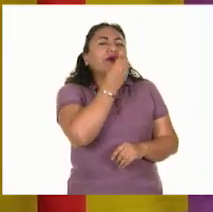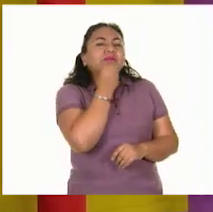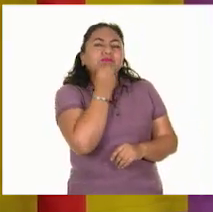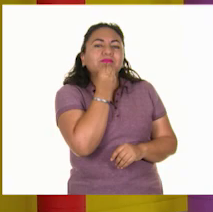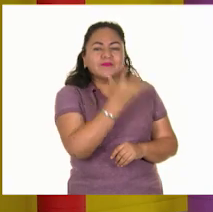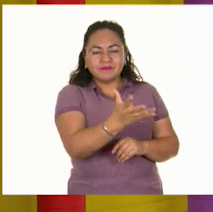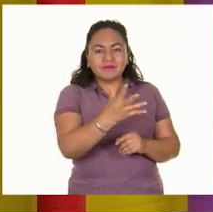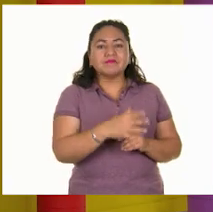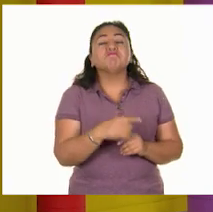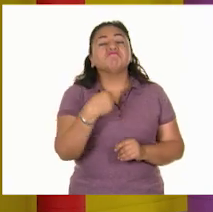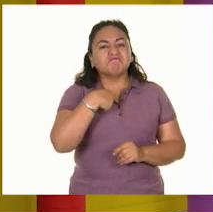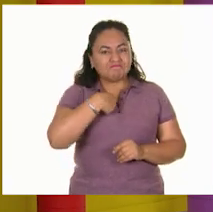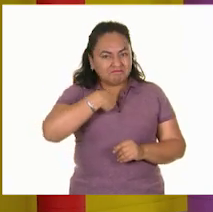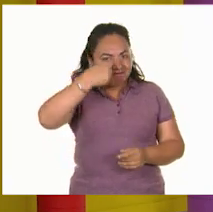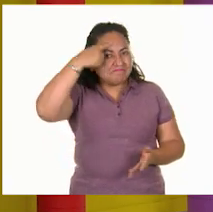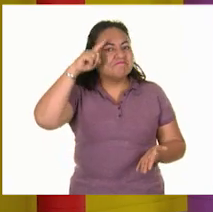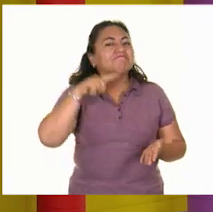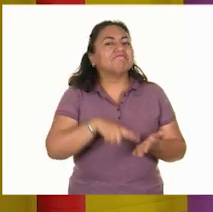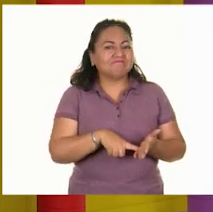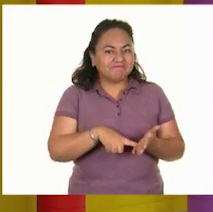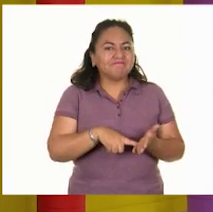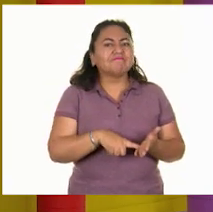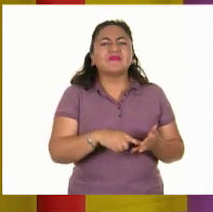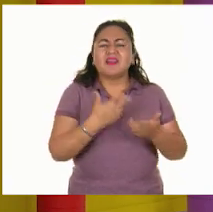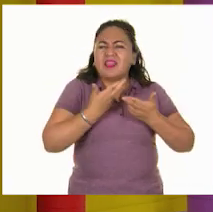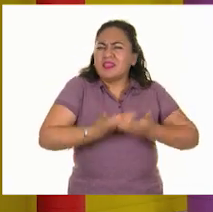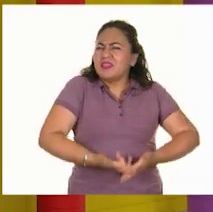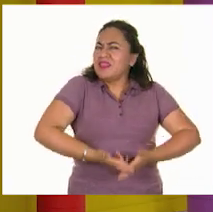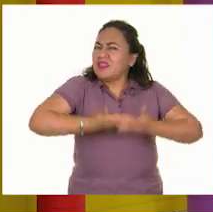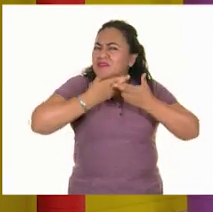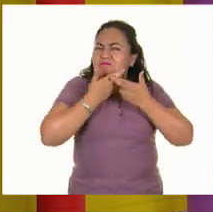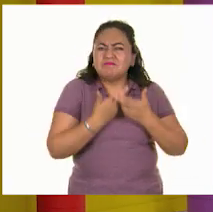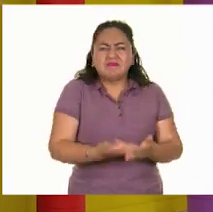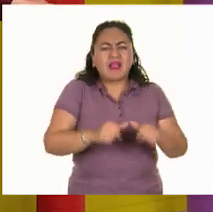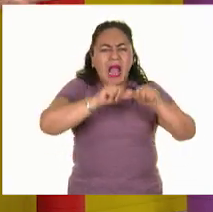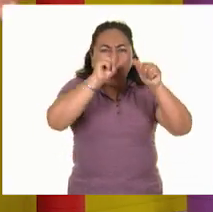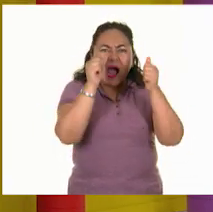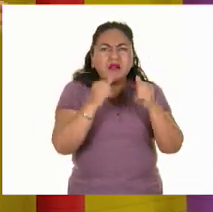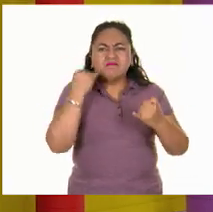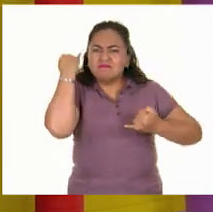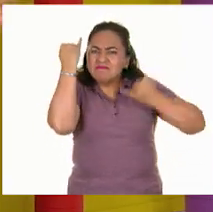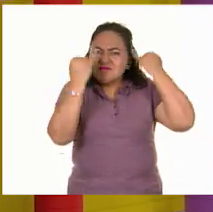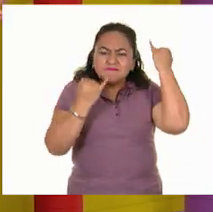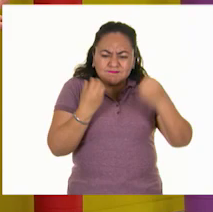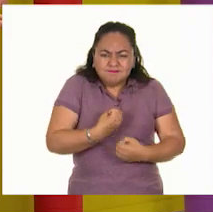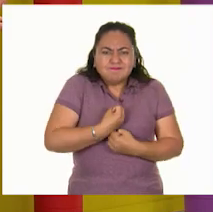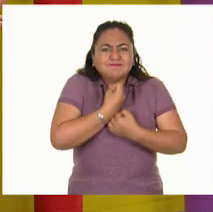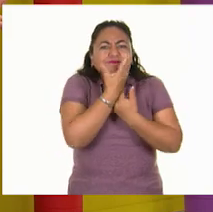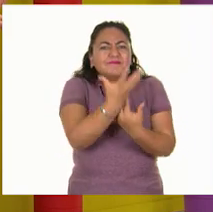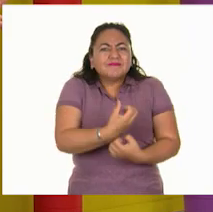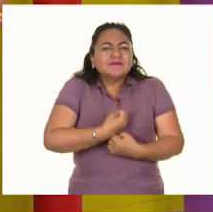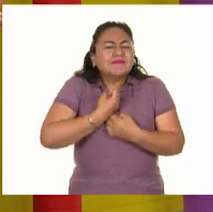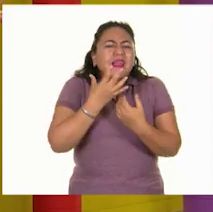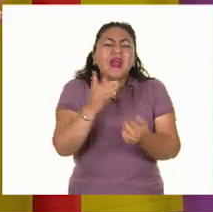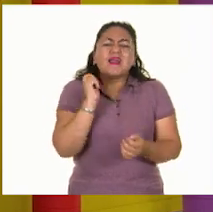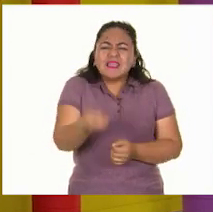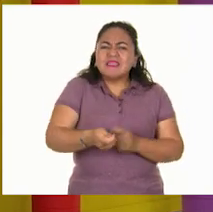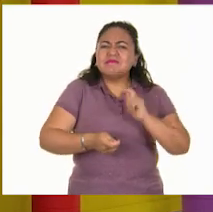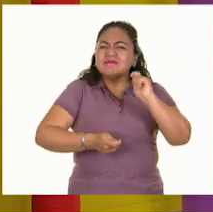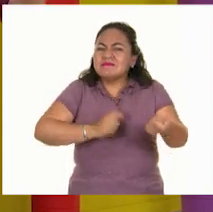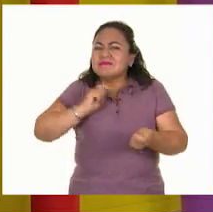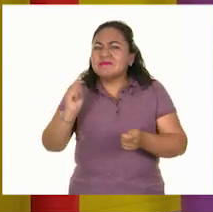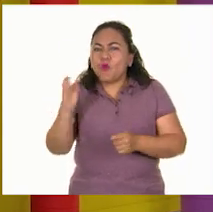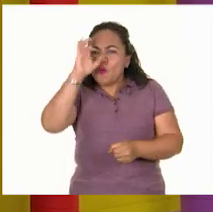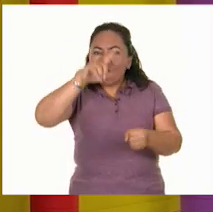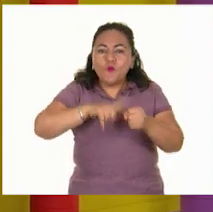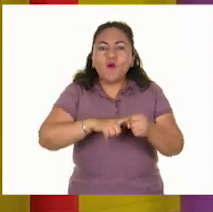Yo creo que hay una capacidad artística y además una necesidad de expresar todo lo que significa nuestra cultura, que